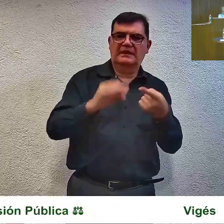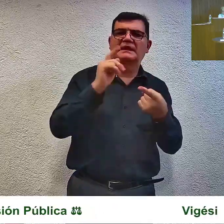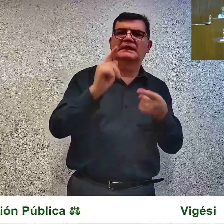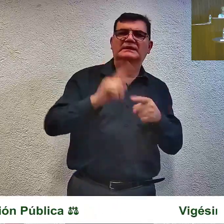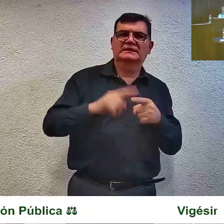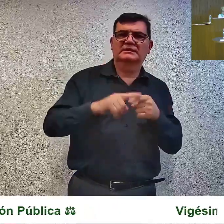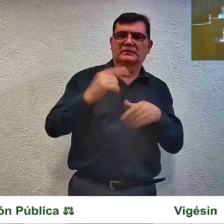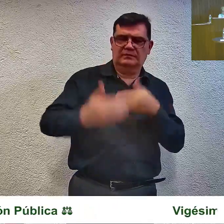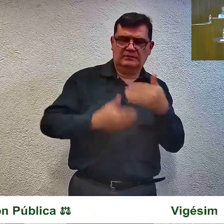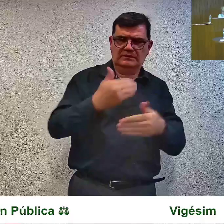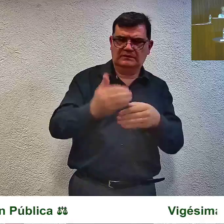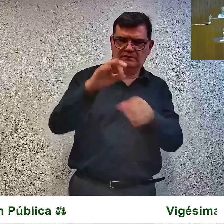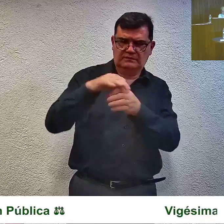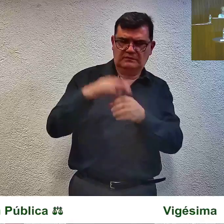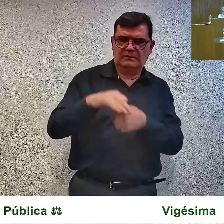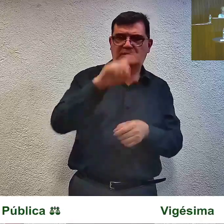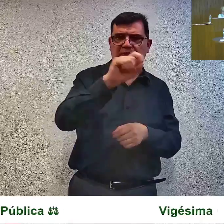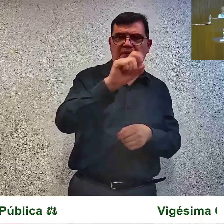Durante el proceso electoral local